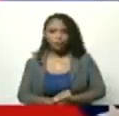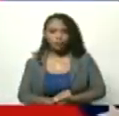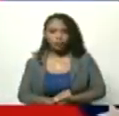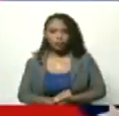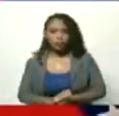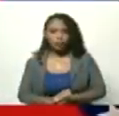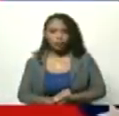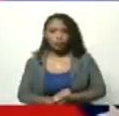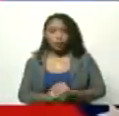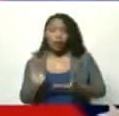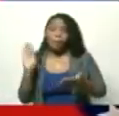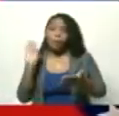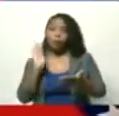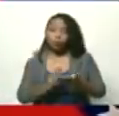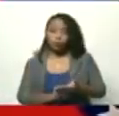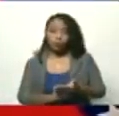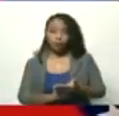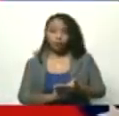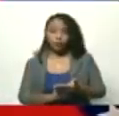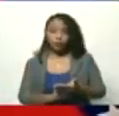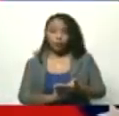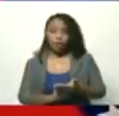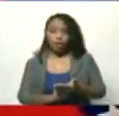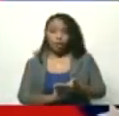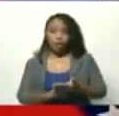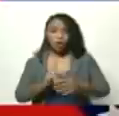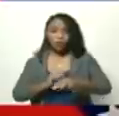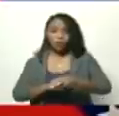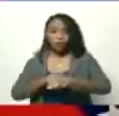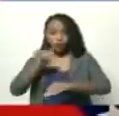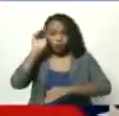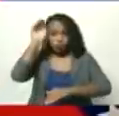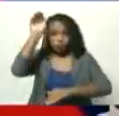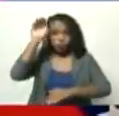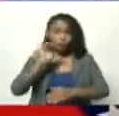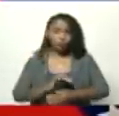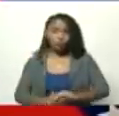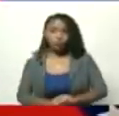que marcará los tiempos futuros.